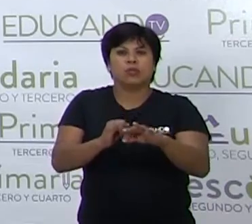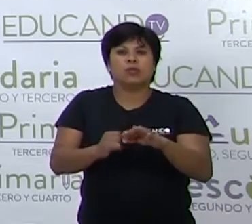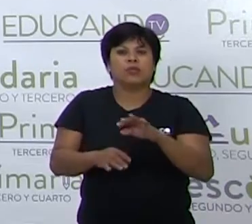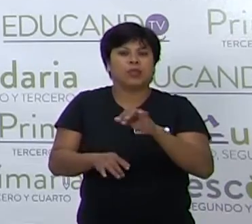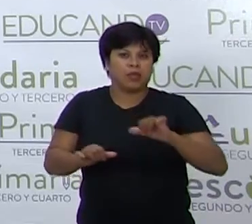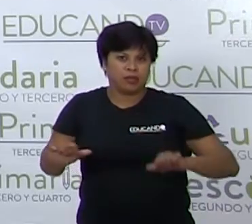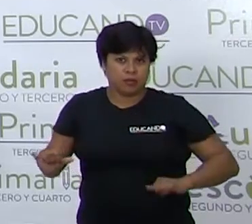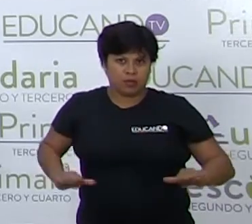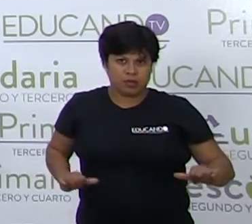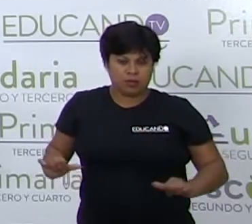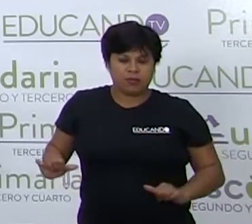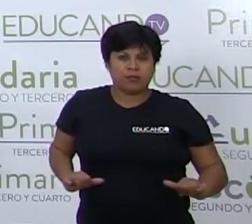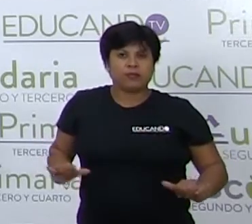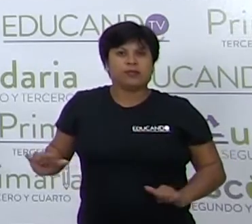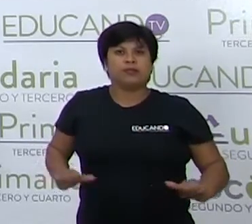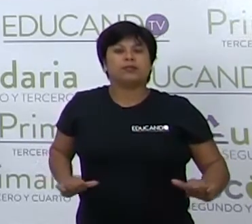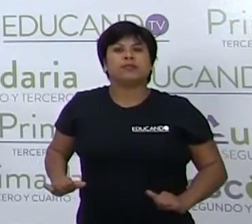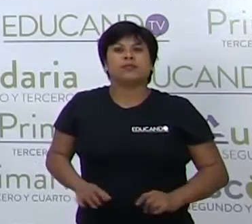ejercicio